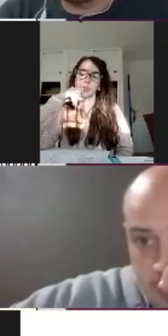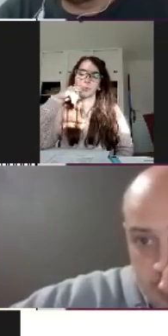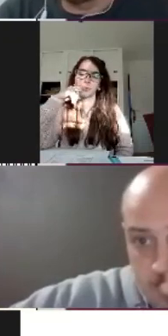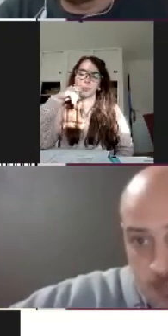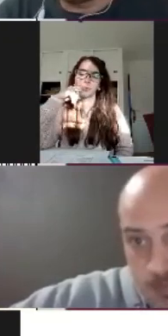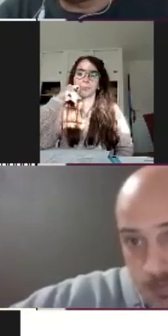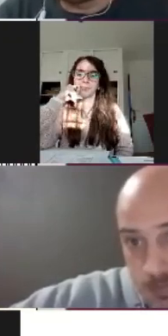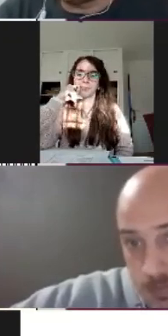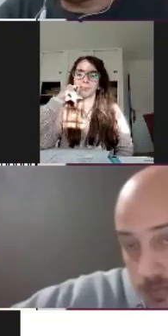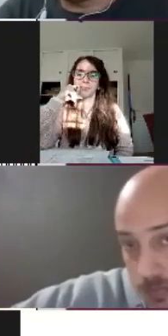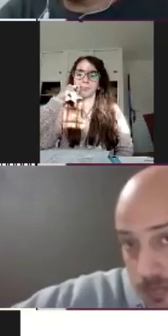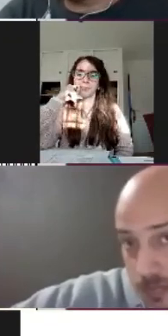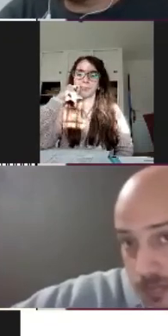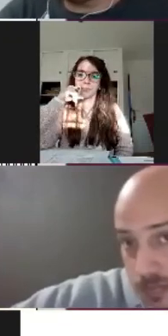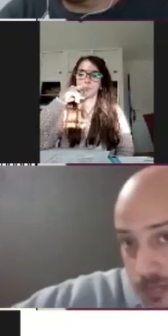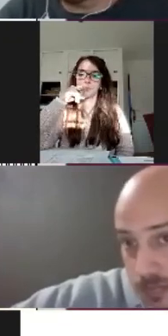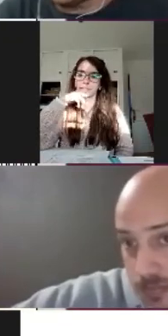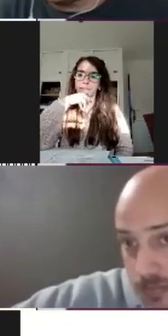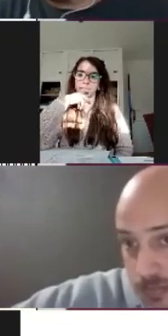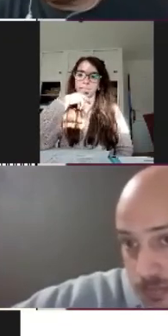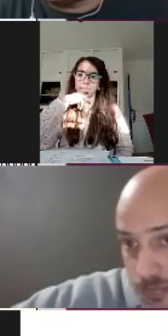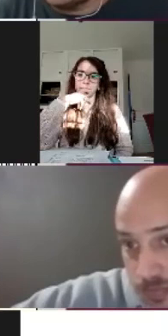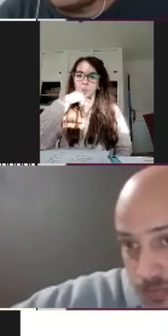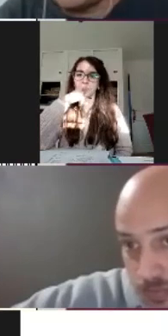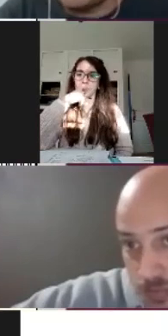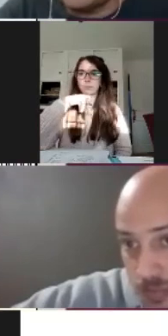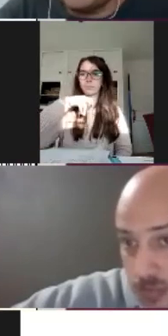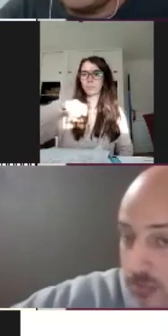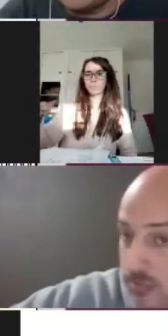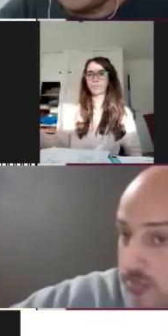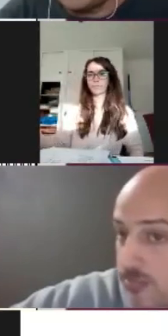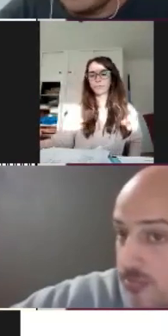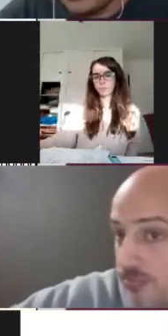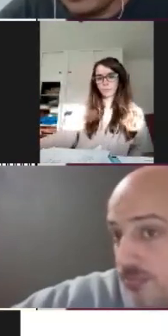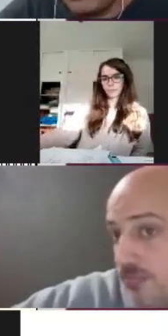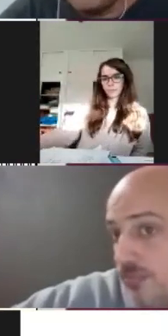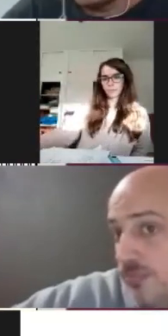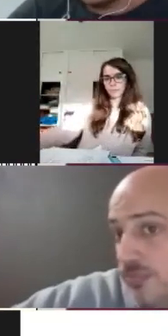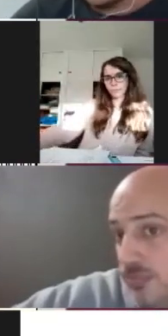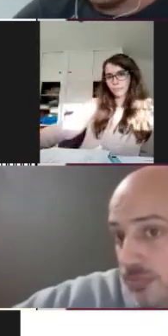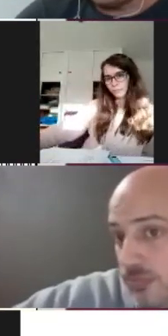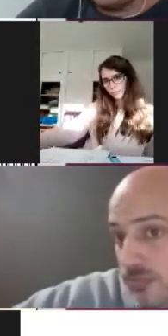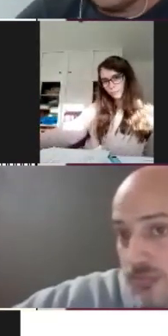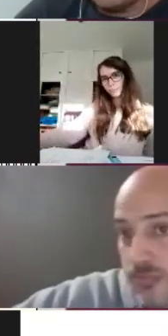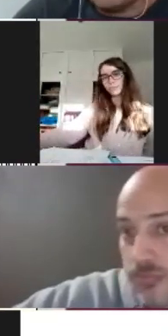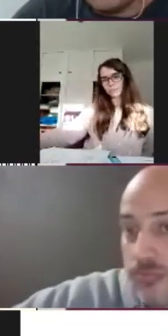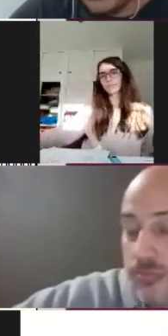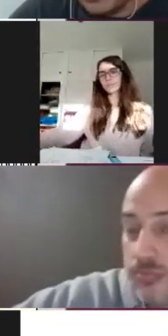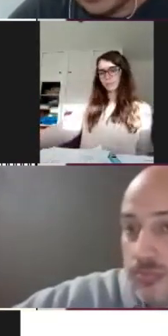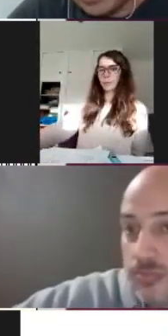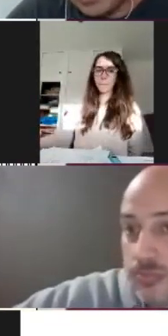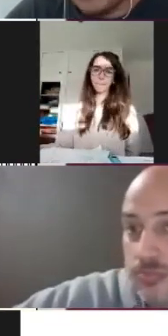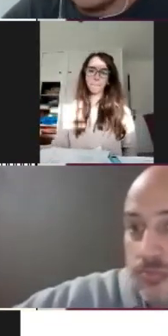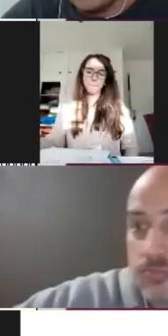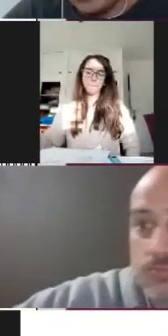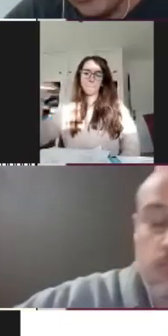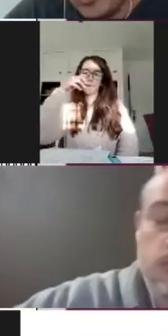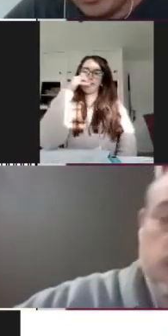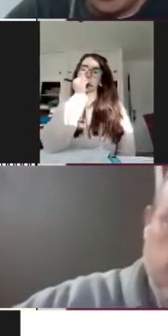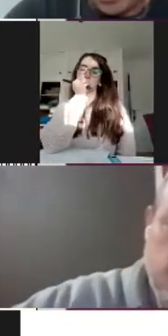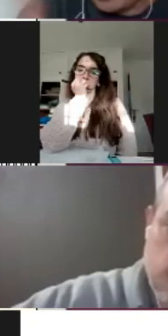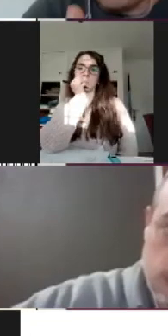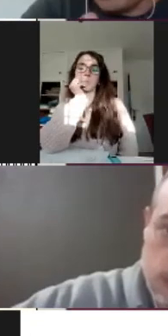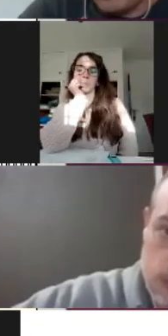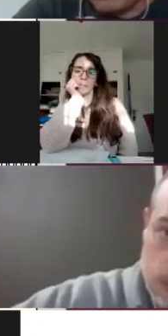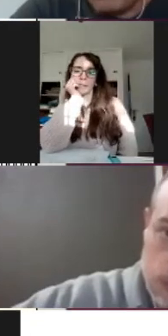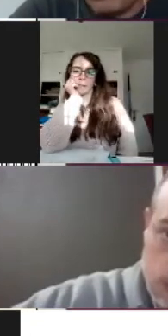Claro. ¿Está? Es como hacer el haber de caja de la ley 24.41, viste que siempre les digo, hagan primero como lo hace el ANSES para ver si